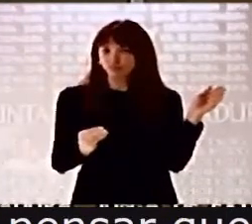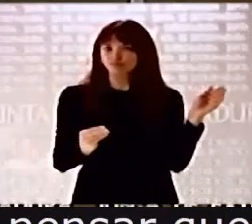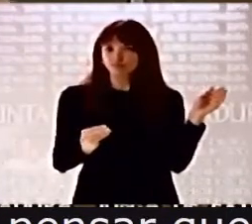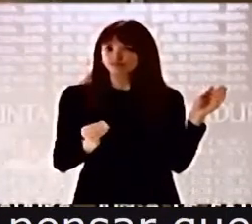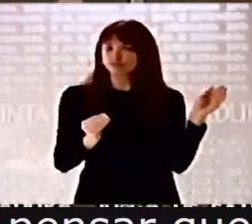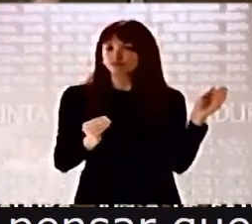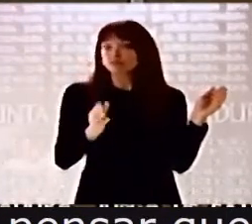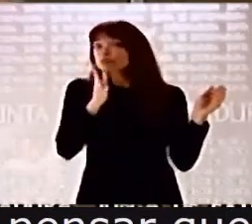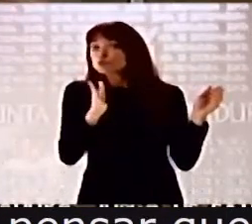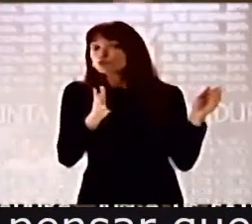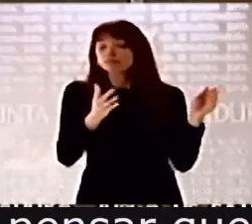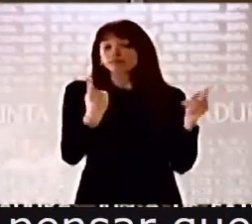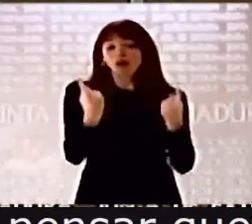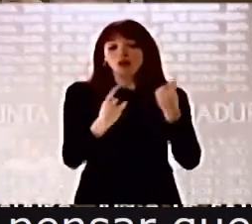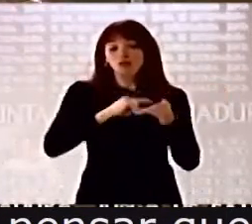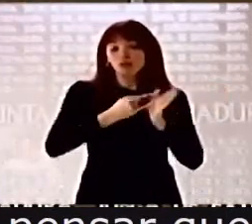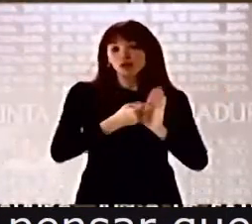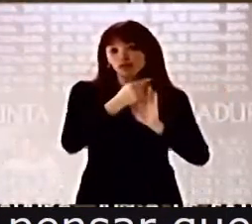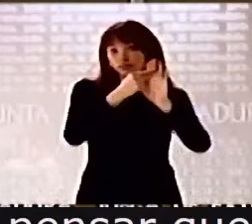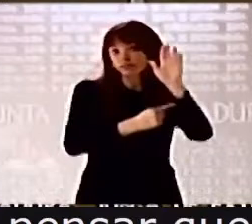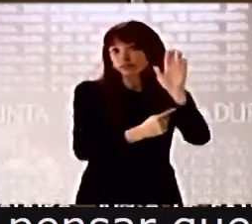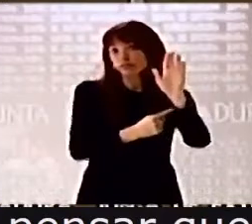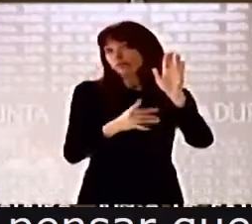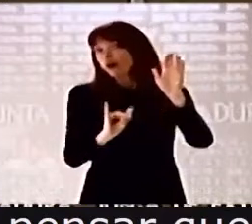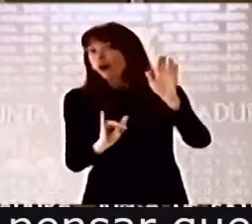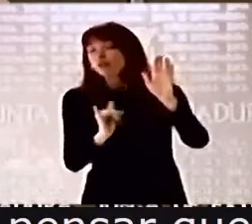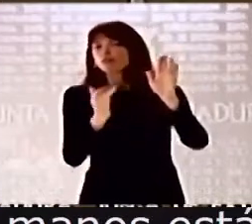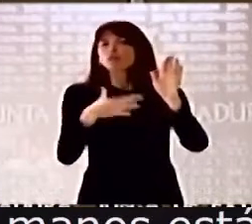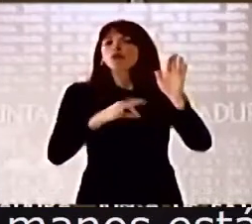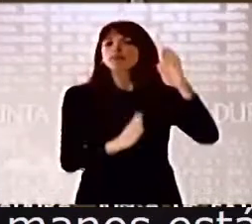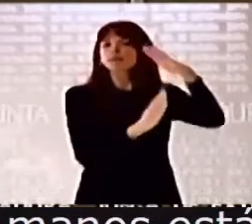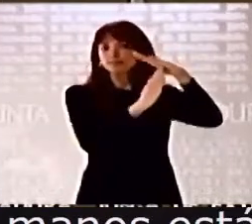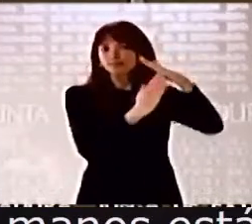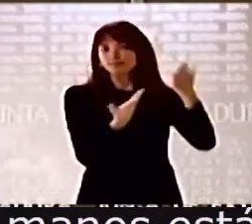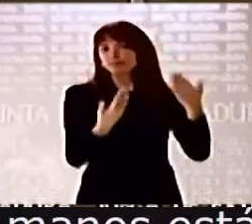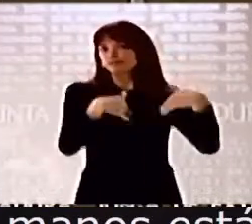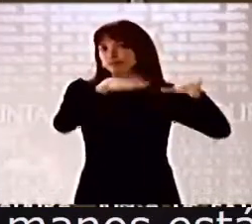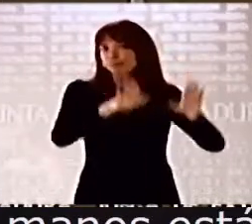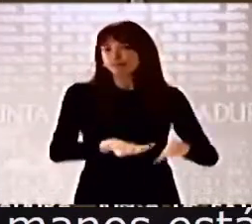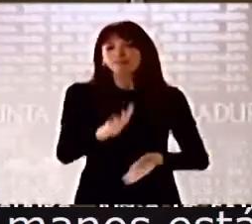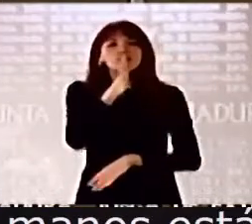Porque algunos de los proyectos que tenemos entre manos están o han estado parados como consecuencia de la